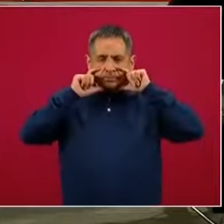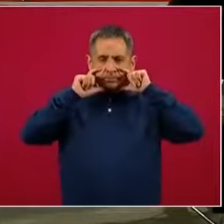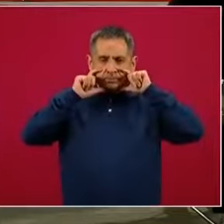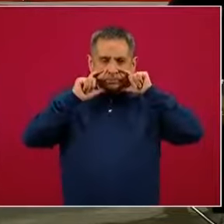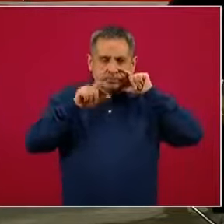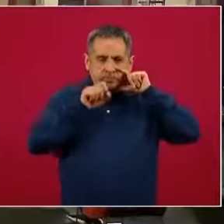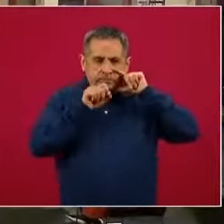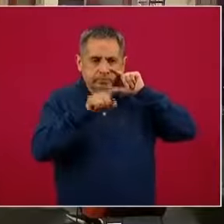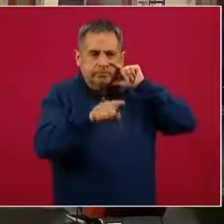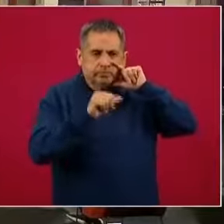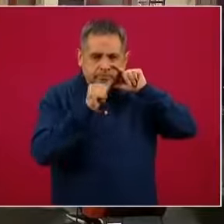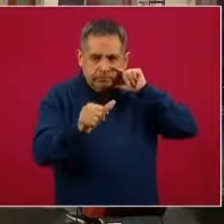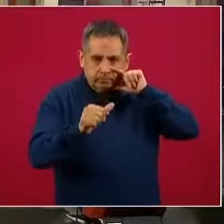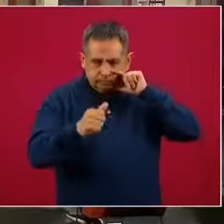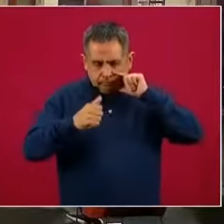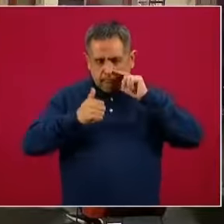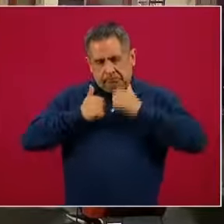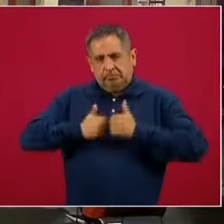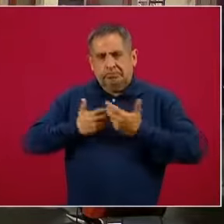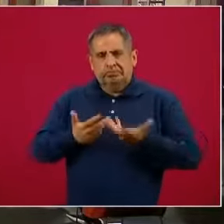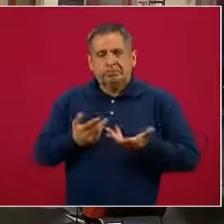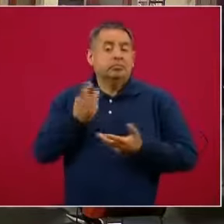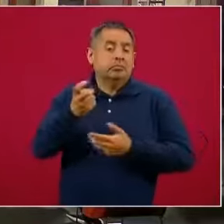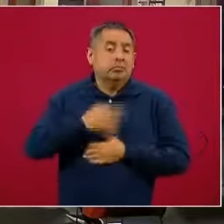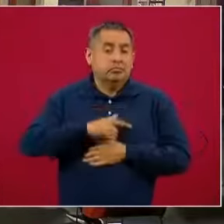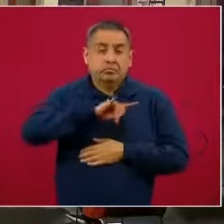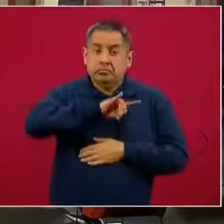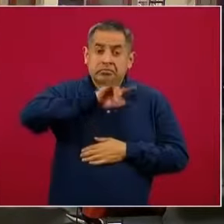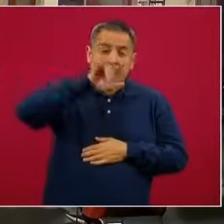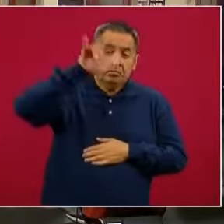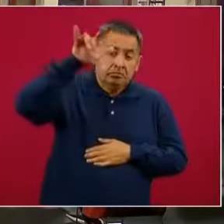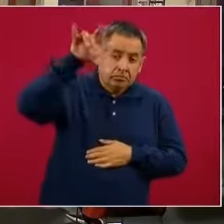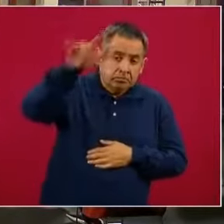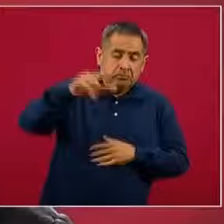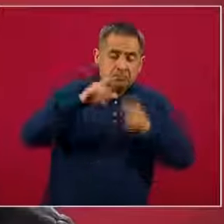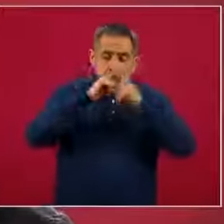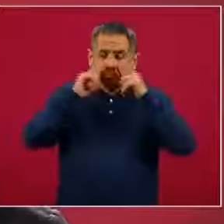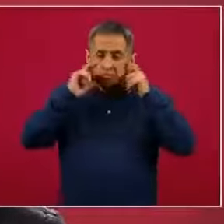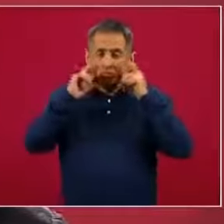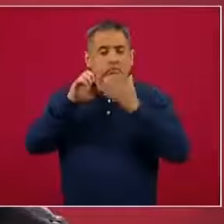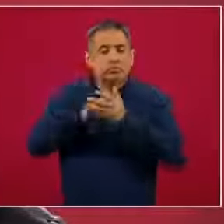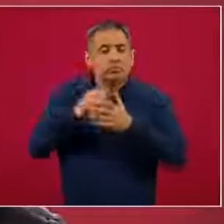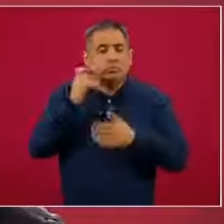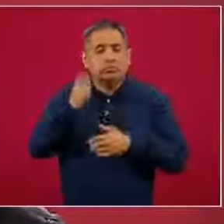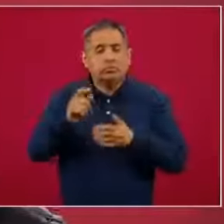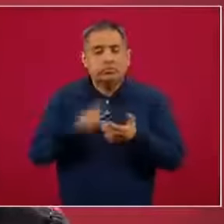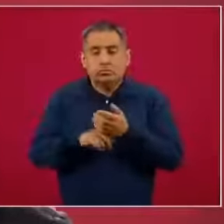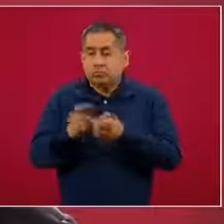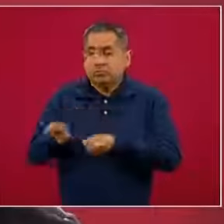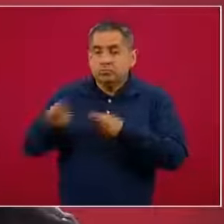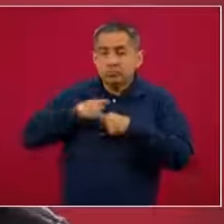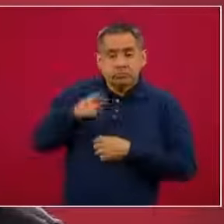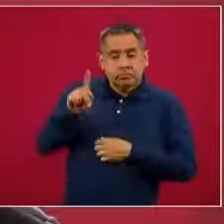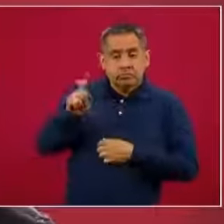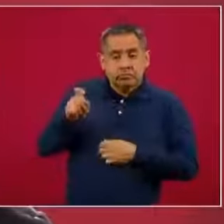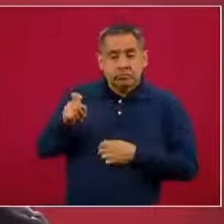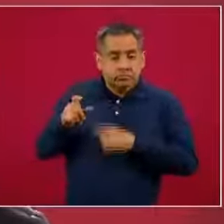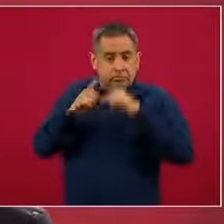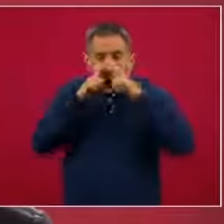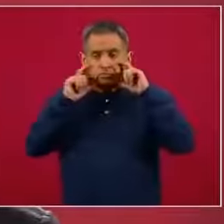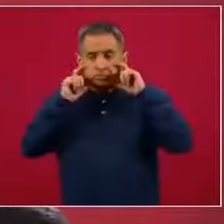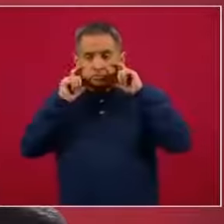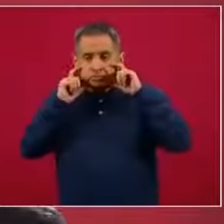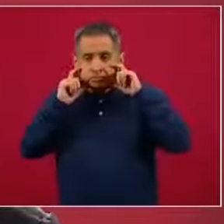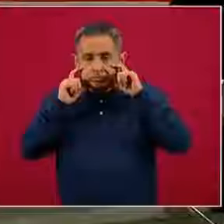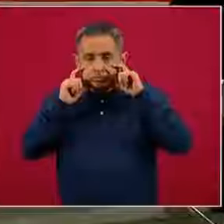el cubrebocas todo el tiempo durante el tránsito en la aeronave. Por cierto, hay un periodo en donde le dan uno agua, es muy importante beber agua